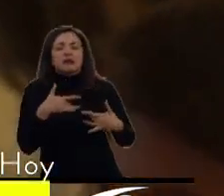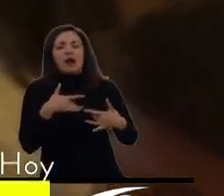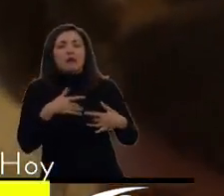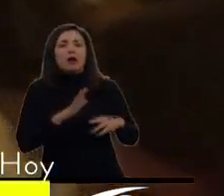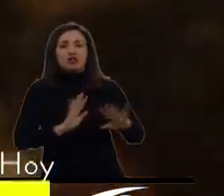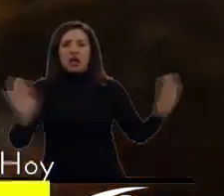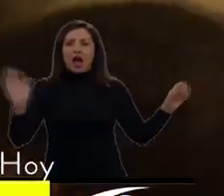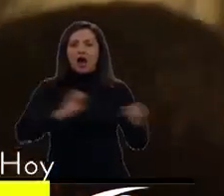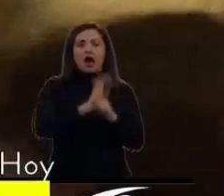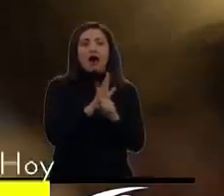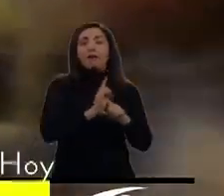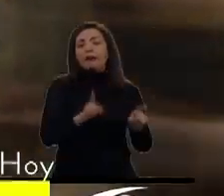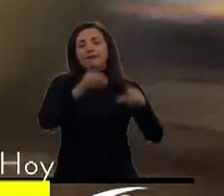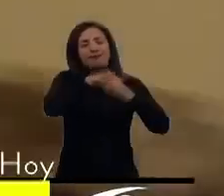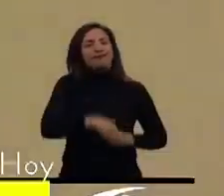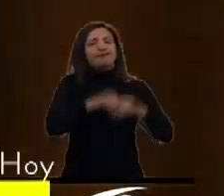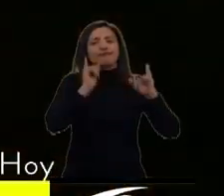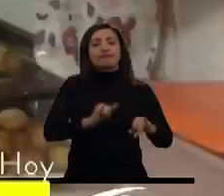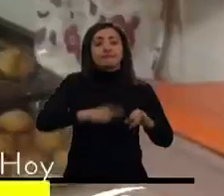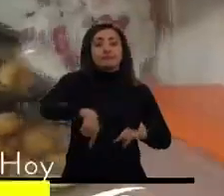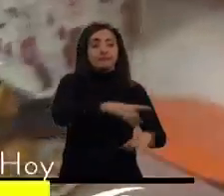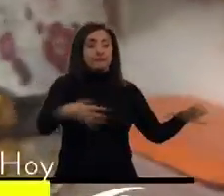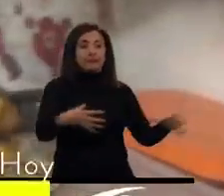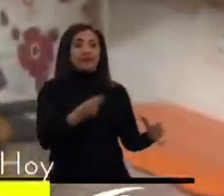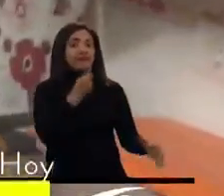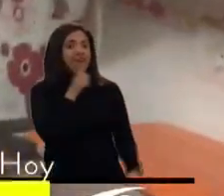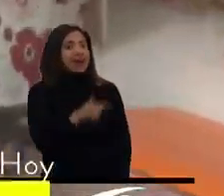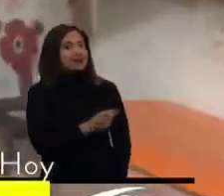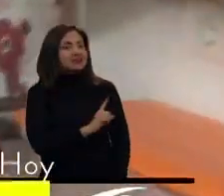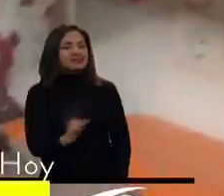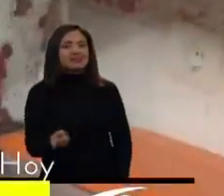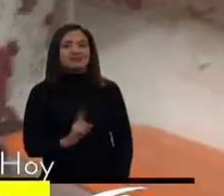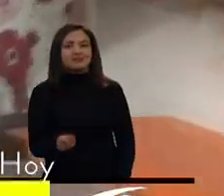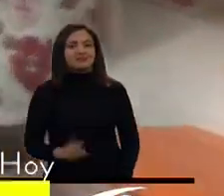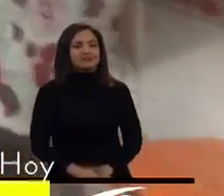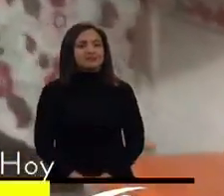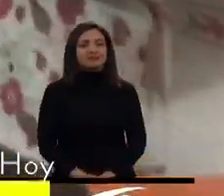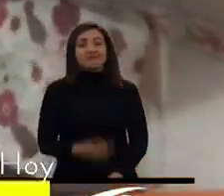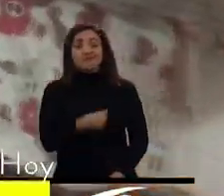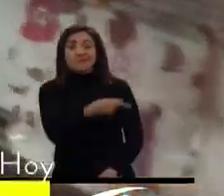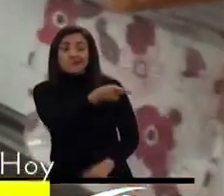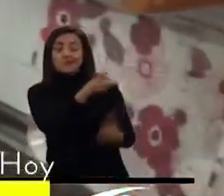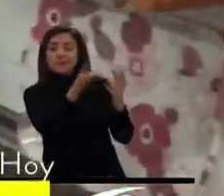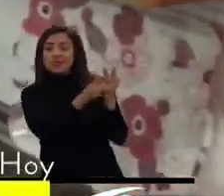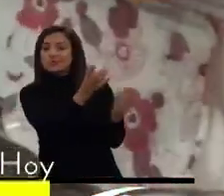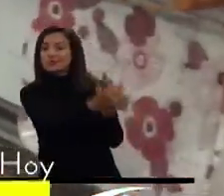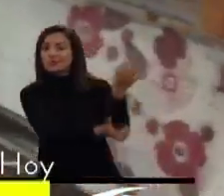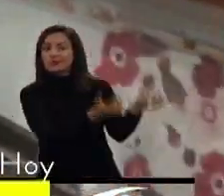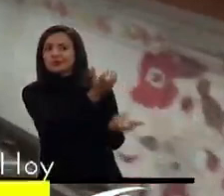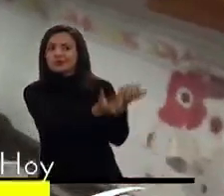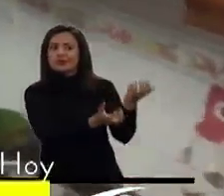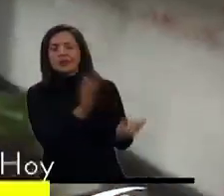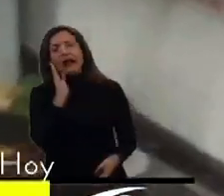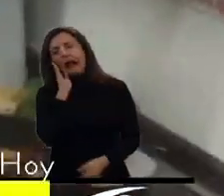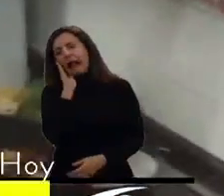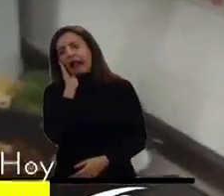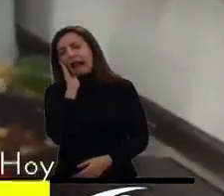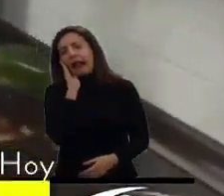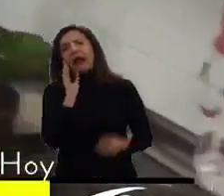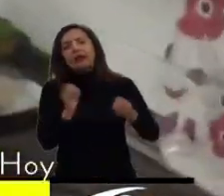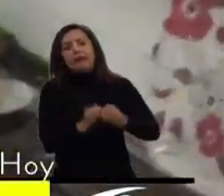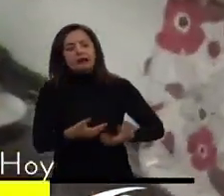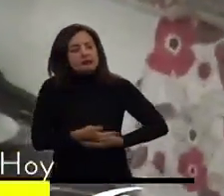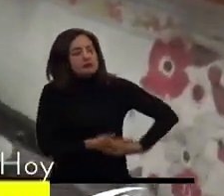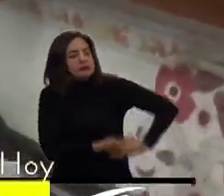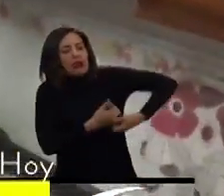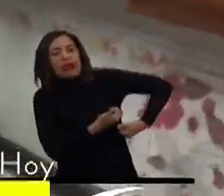encierro. Algo que con esta tropa no es fácil. Esa es mi mujer, que está cocinando, hablando por teléfono y con el pequeño